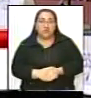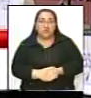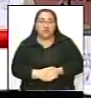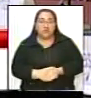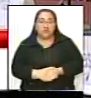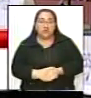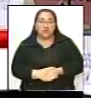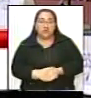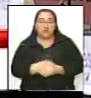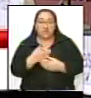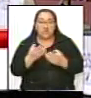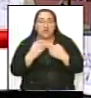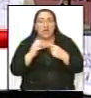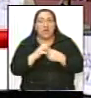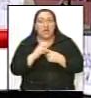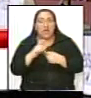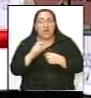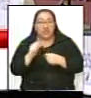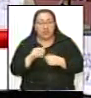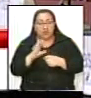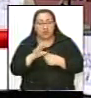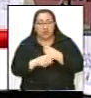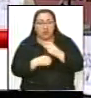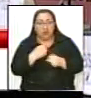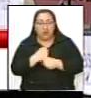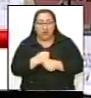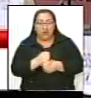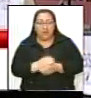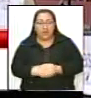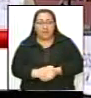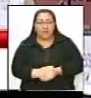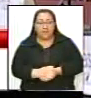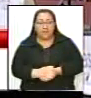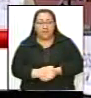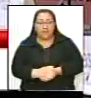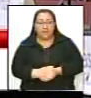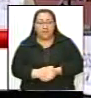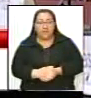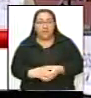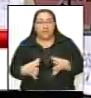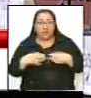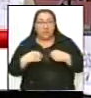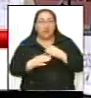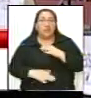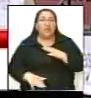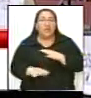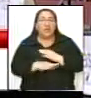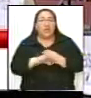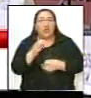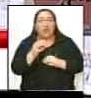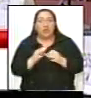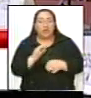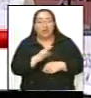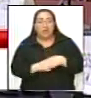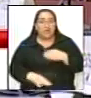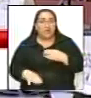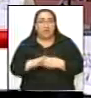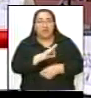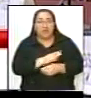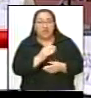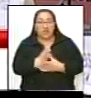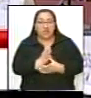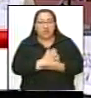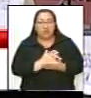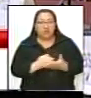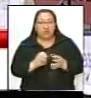debe ser la garantía de este quinquenio, asentando bases económicas, bases fiscales de